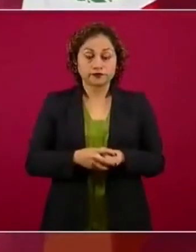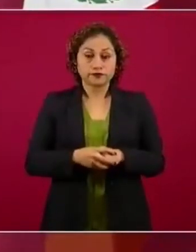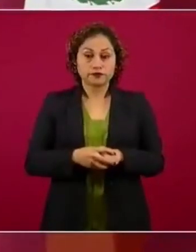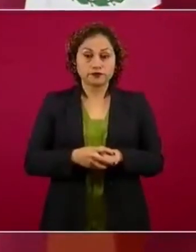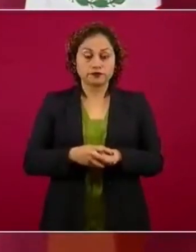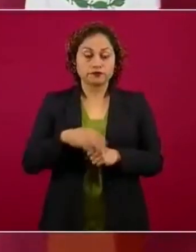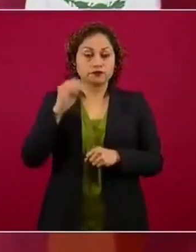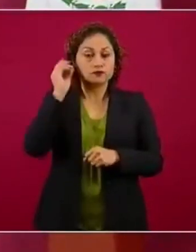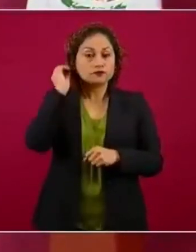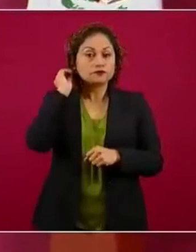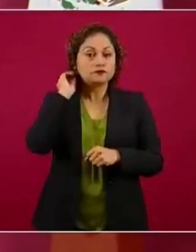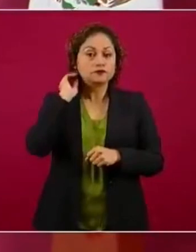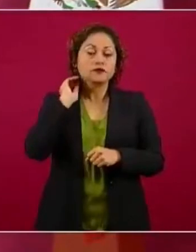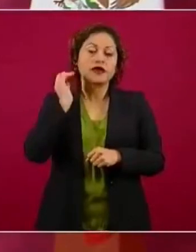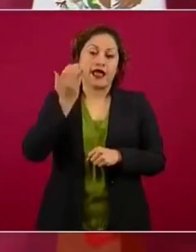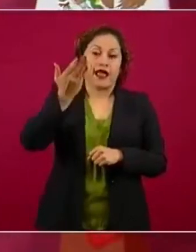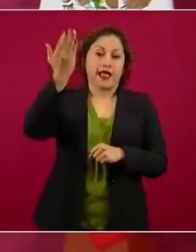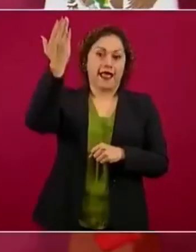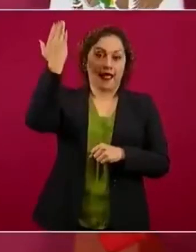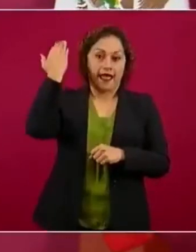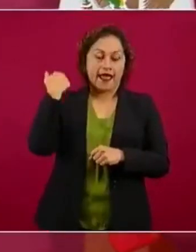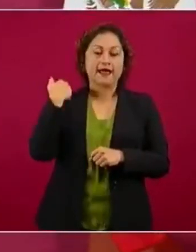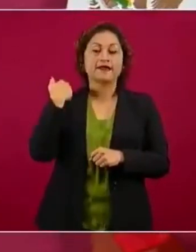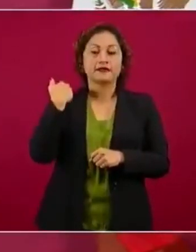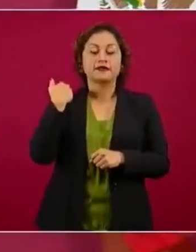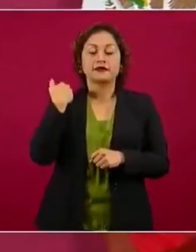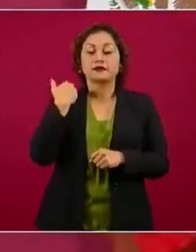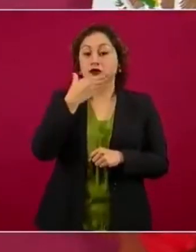el maestro Vasconcelos se le